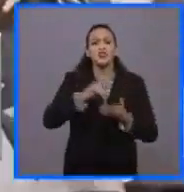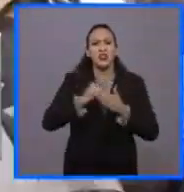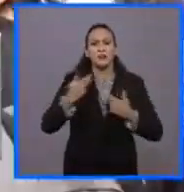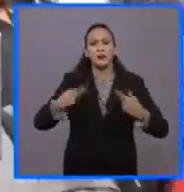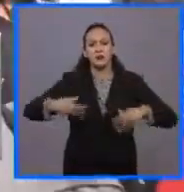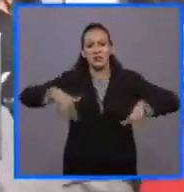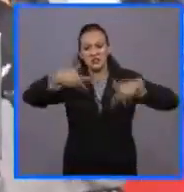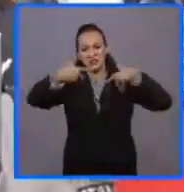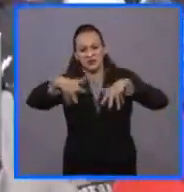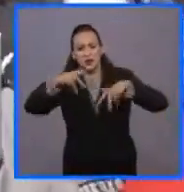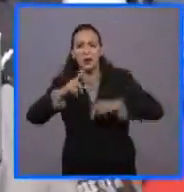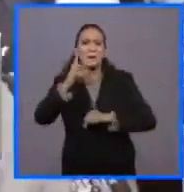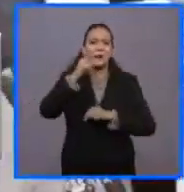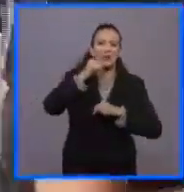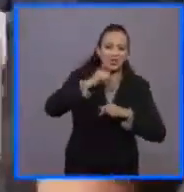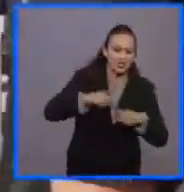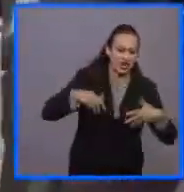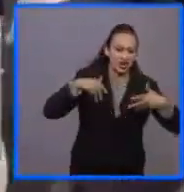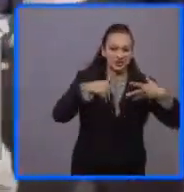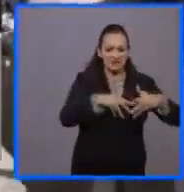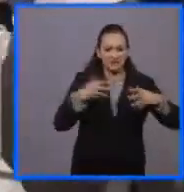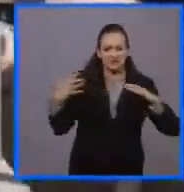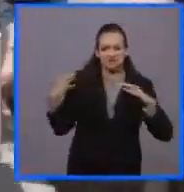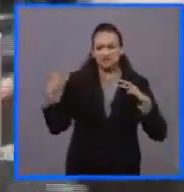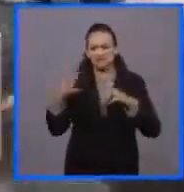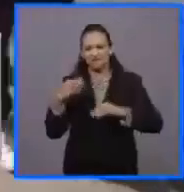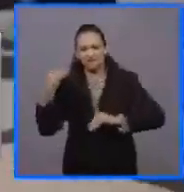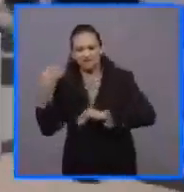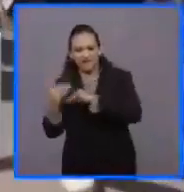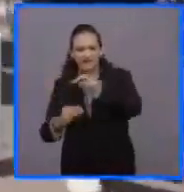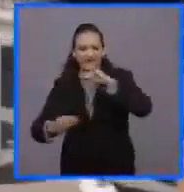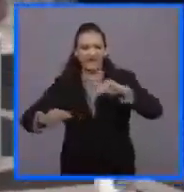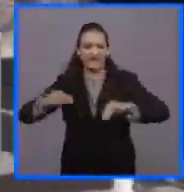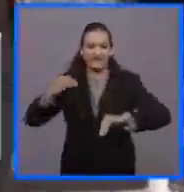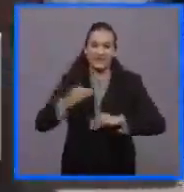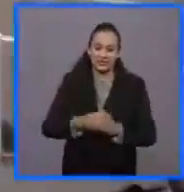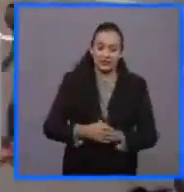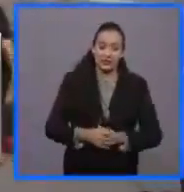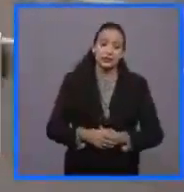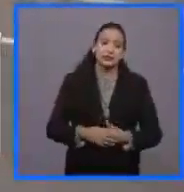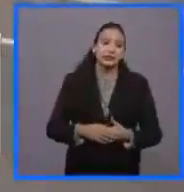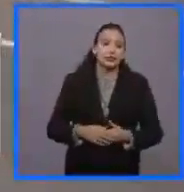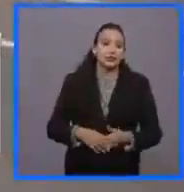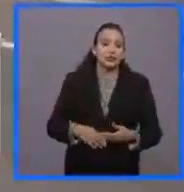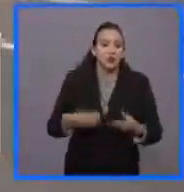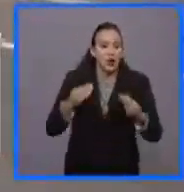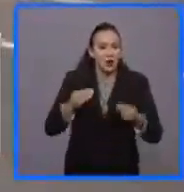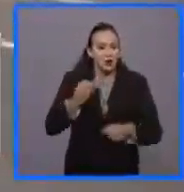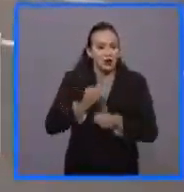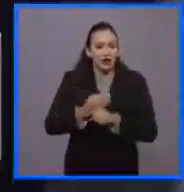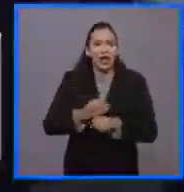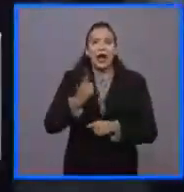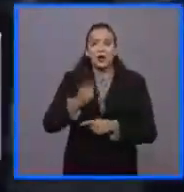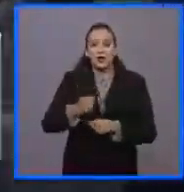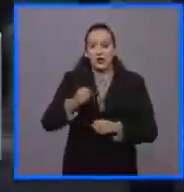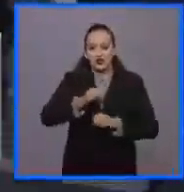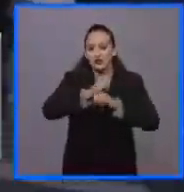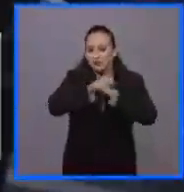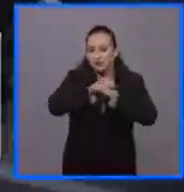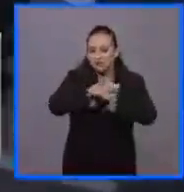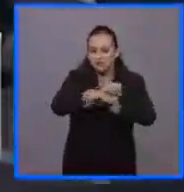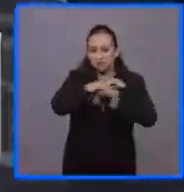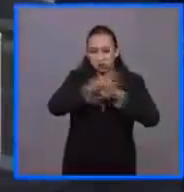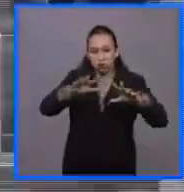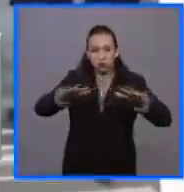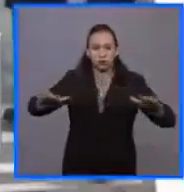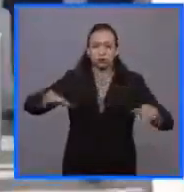manifestantes y policías en los distritos de Las Artes y Little Tokyo. Las fuerzas del orden han utilizado bombas aturdidoras y balas de